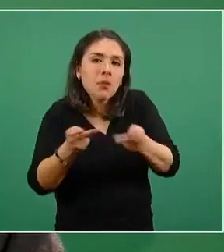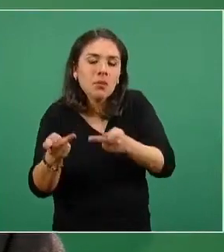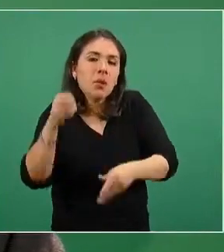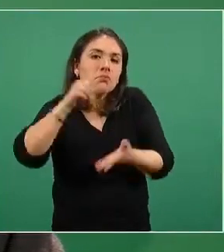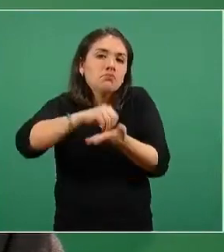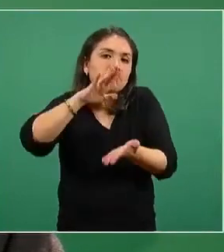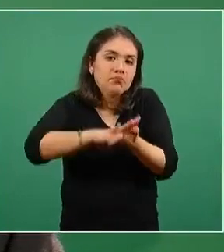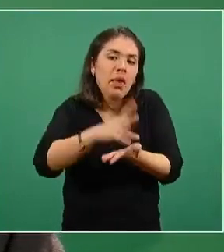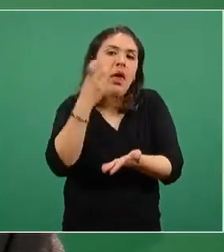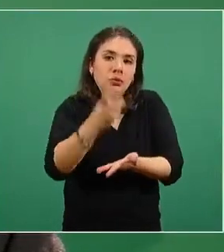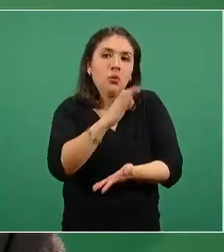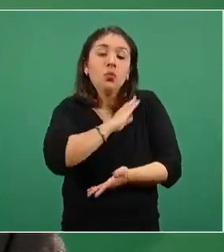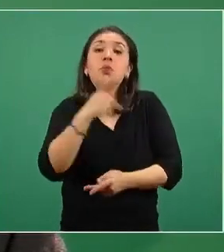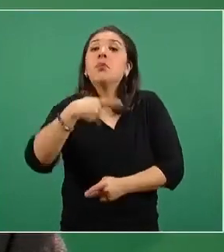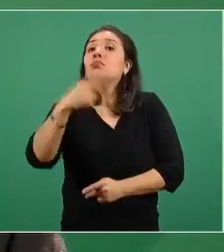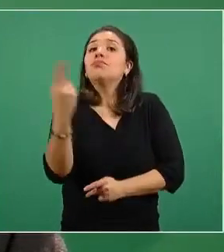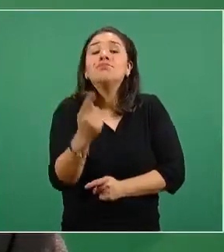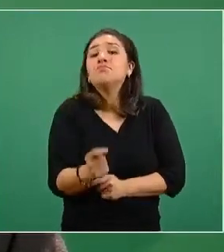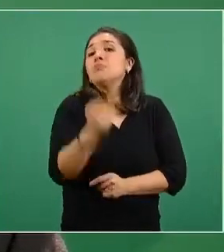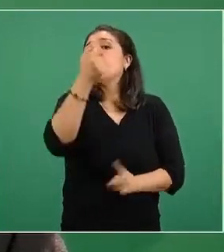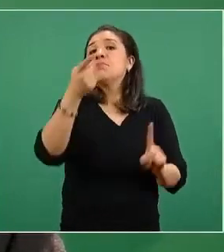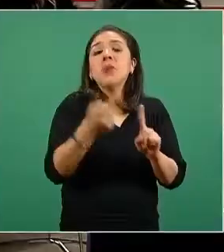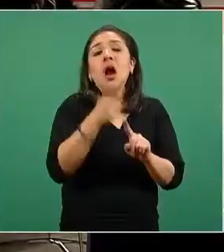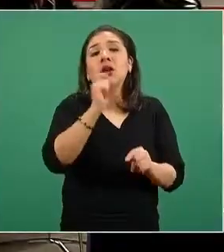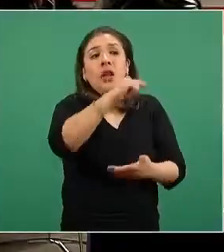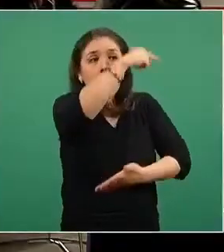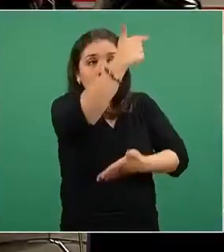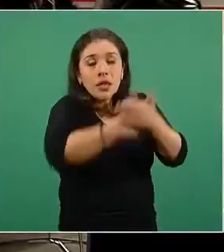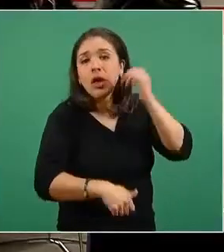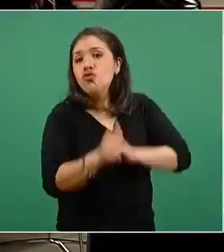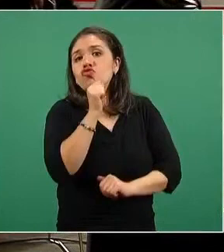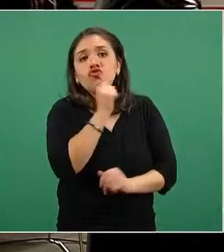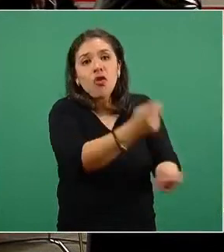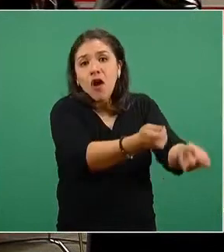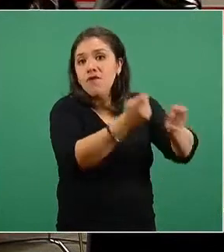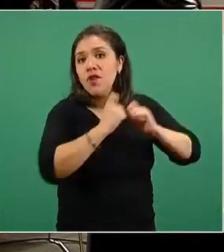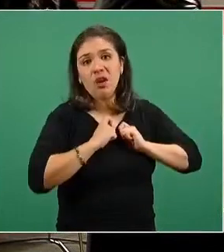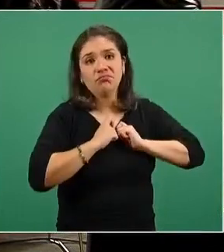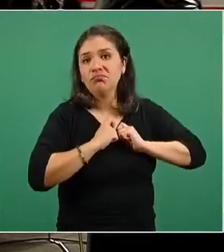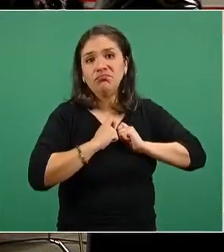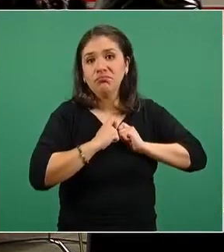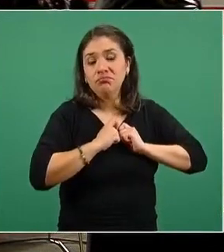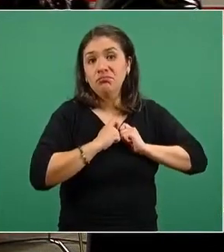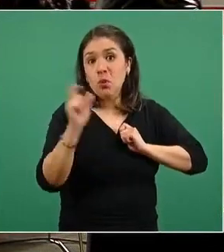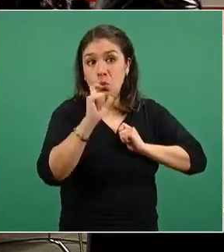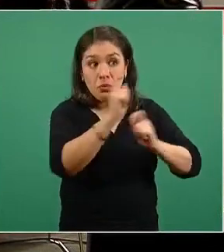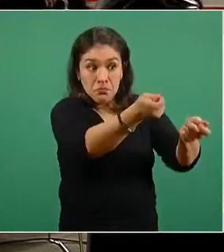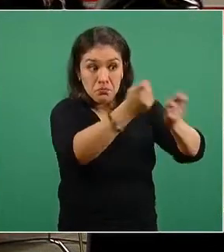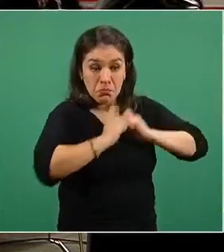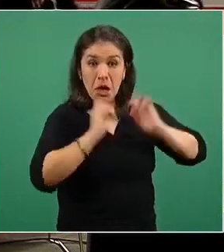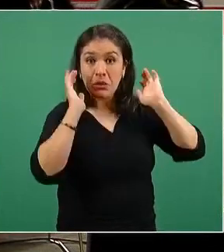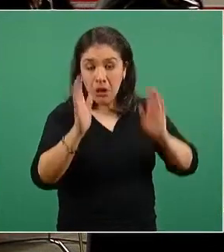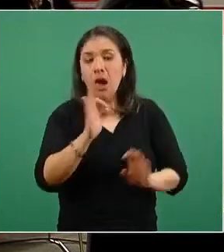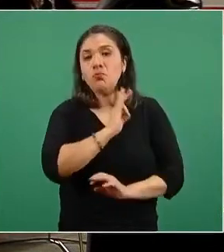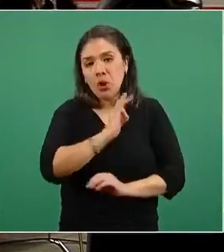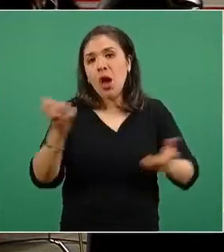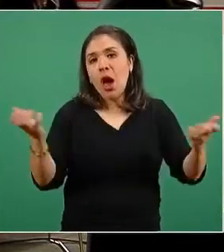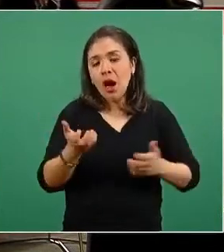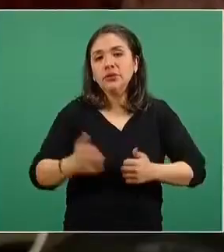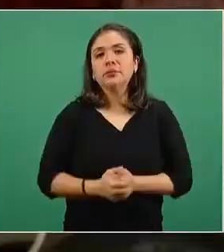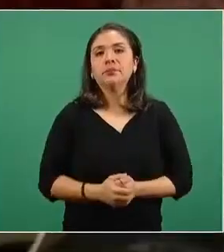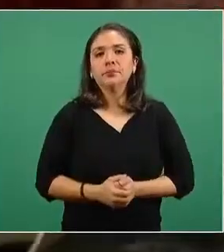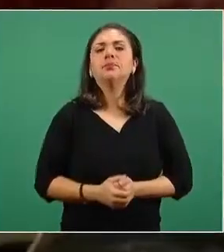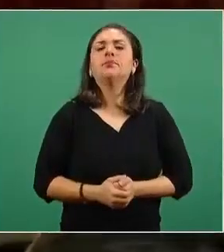necesitamos, es imprescindible tener esos censos. ¿No tienen estimación de cuándo? Pues depende de la integración de los censos. Y sobre